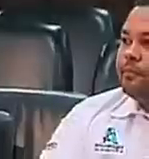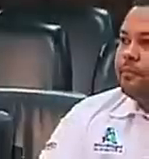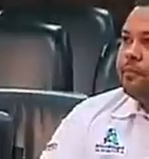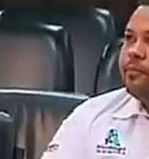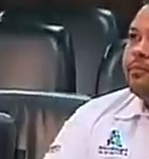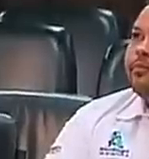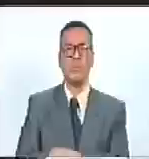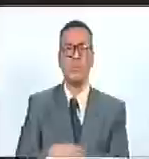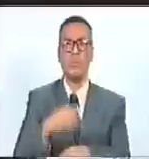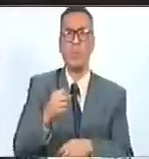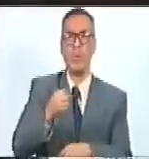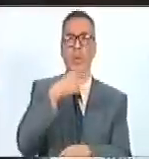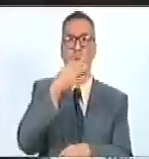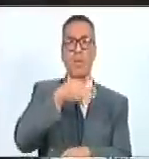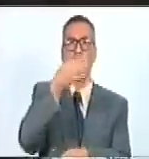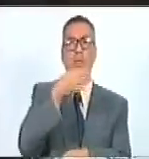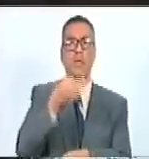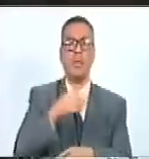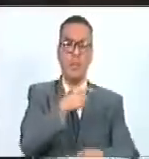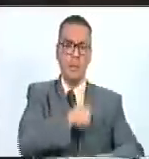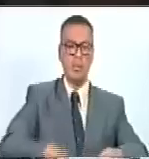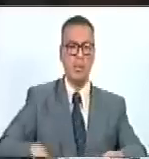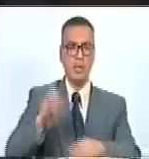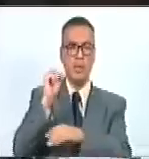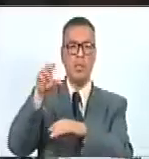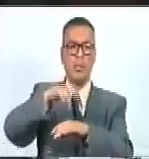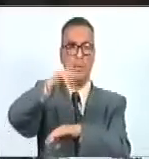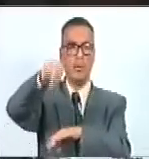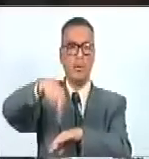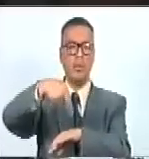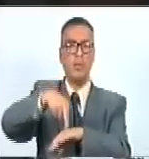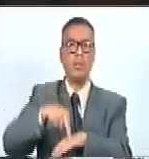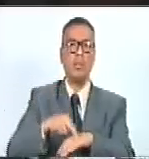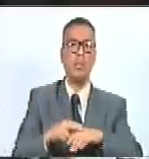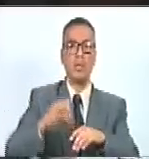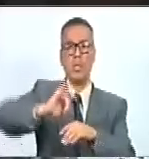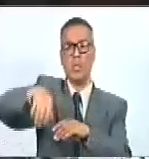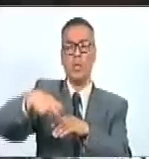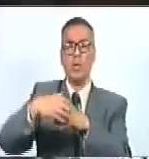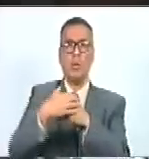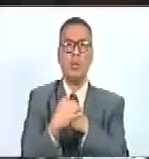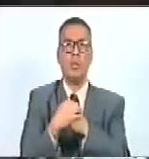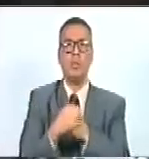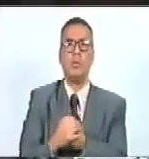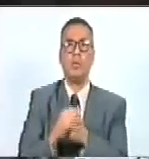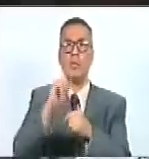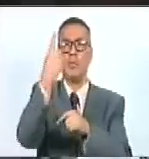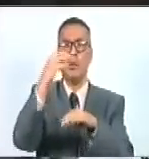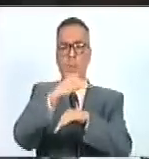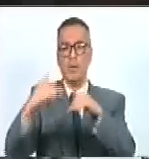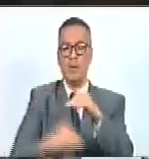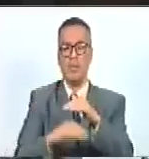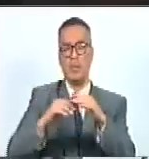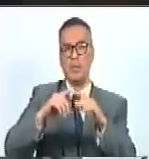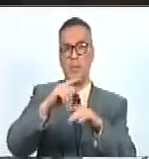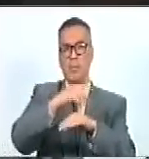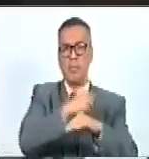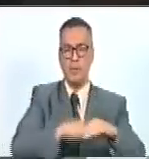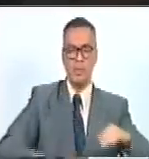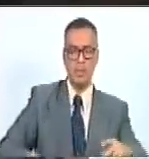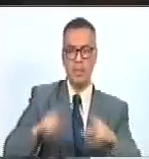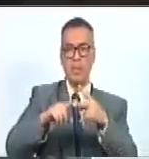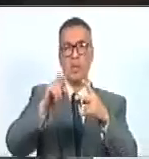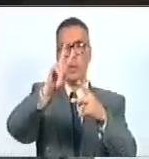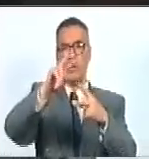Buenas tardes, presidente de la Asamblea Nacional, Jorge Rodríguez, primer vicepresidente Pedro Infante, segunda